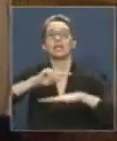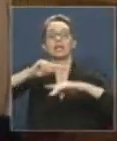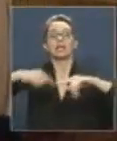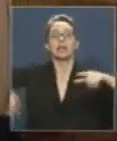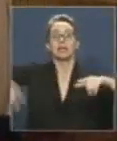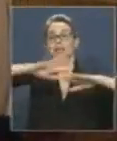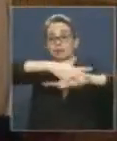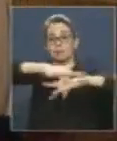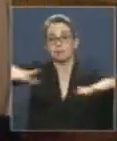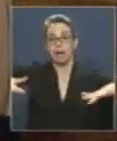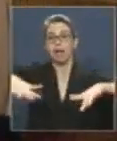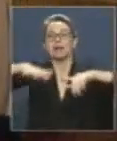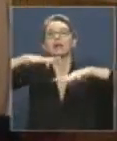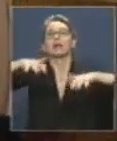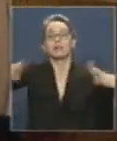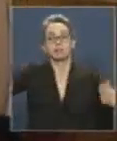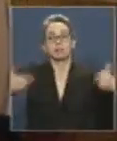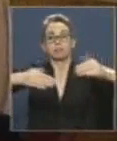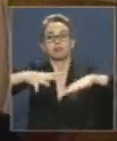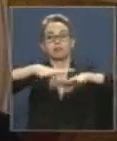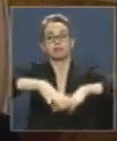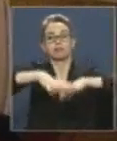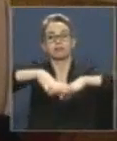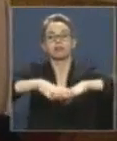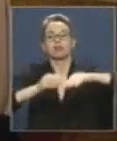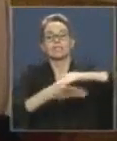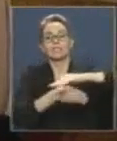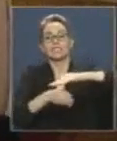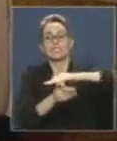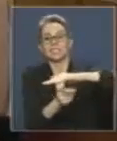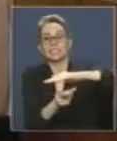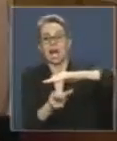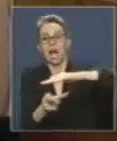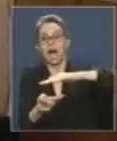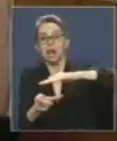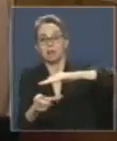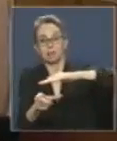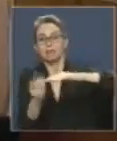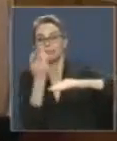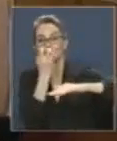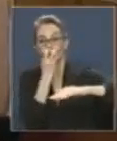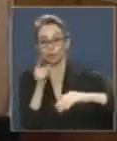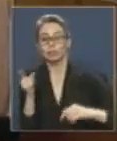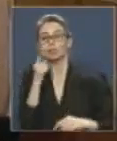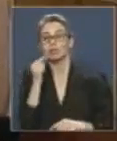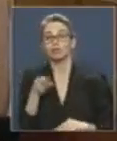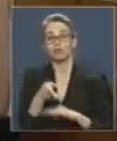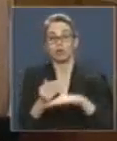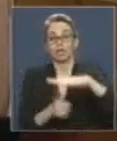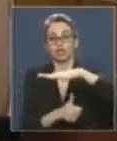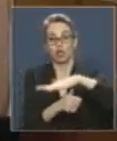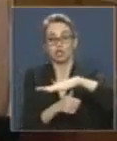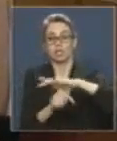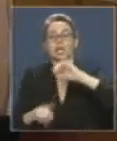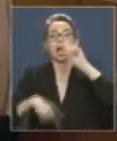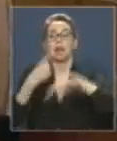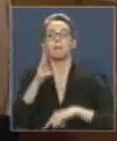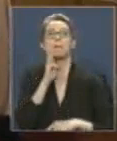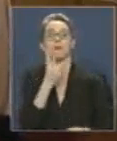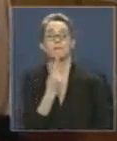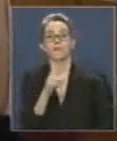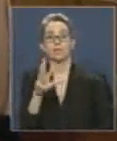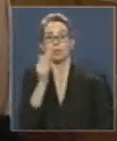región. En esa marcha participó el concejal socialista Gonzalo Galloso. Y al día siguiente, el miércoles 29 de